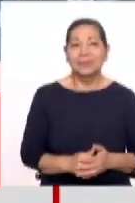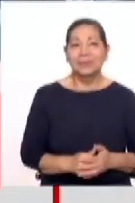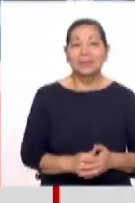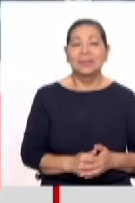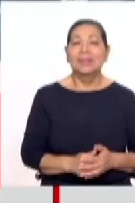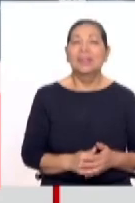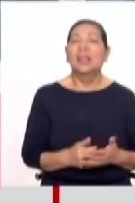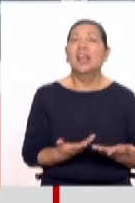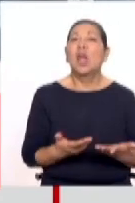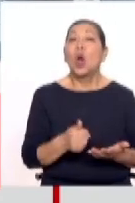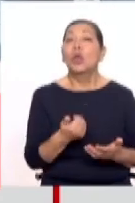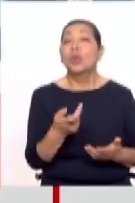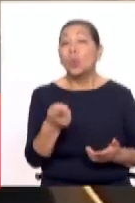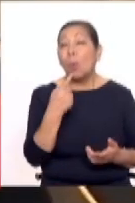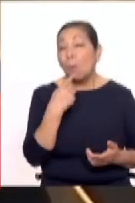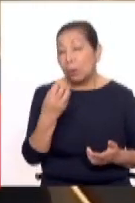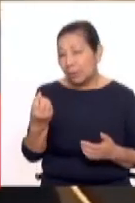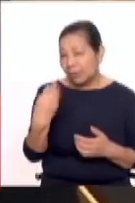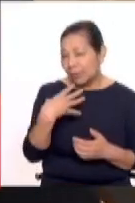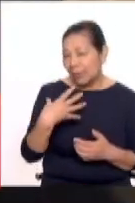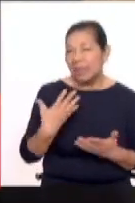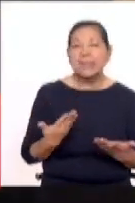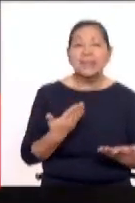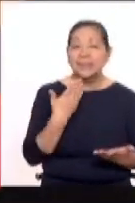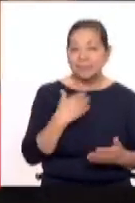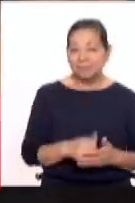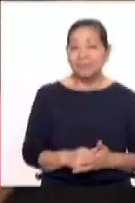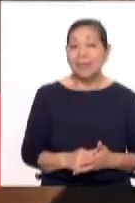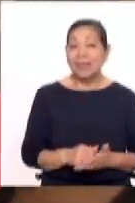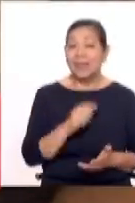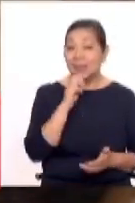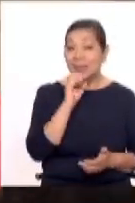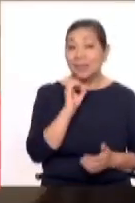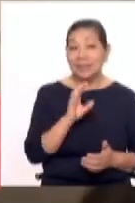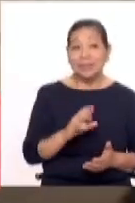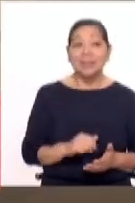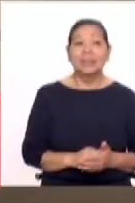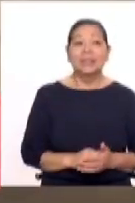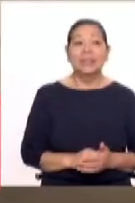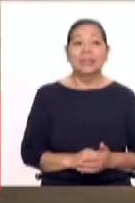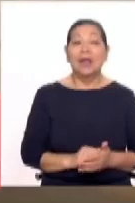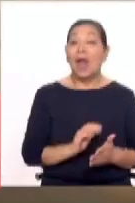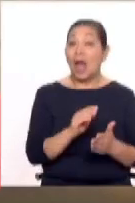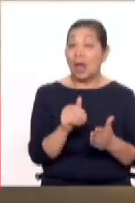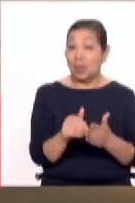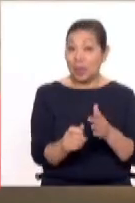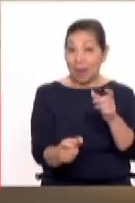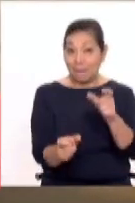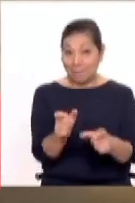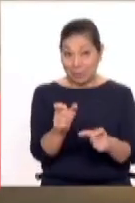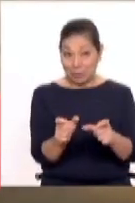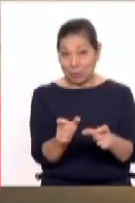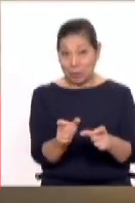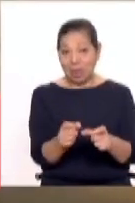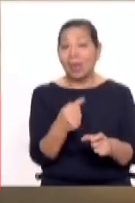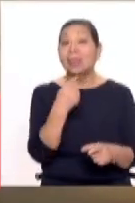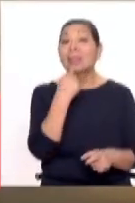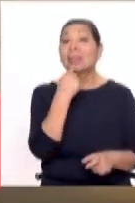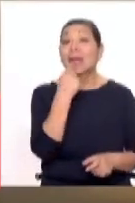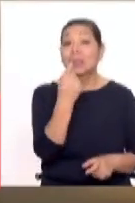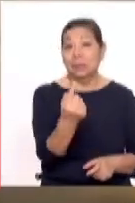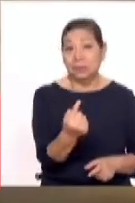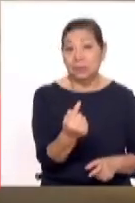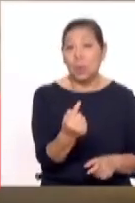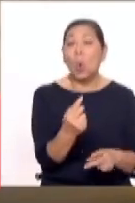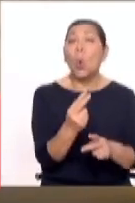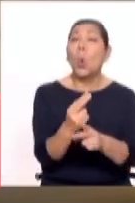para finalizar, ¿qué otras recomendaciones nos puedes brindar? Bueno, como les decía, a todos los ciudadanos, exhortar a